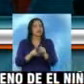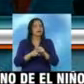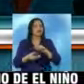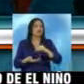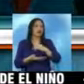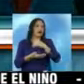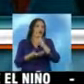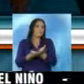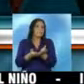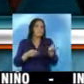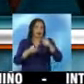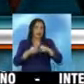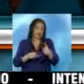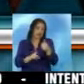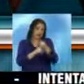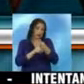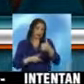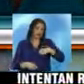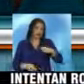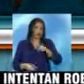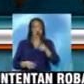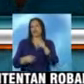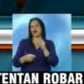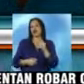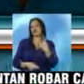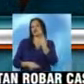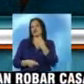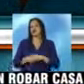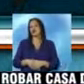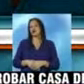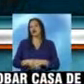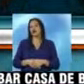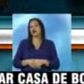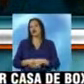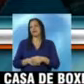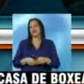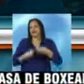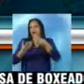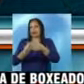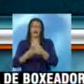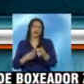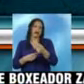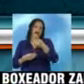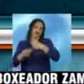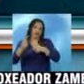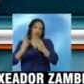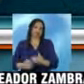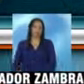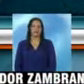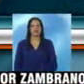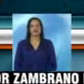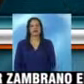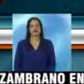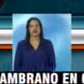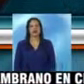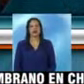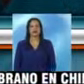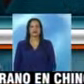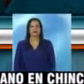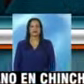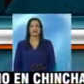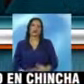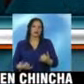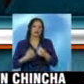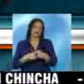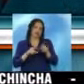era parte de los comerciantes? Ha sido disuasiva. Respecto al personal de la municipalidad que contrata... A ver, vamos a preguntarle ahora al